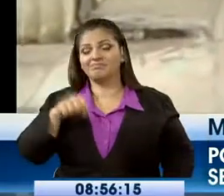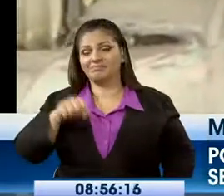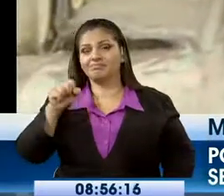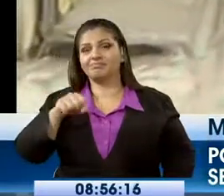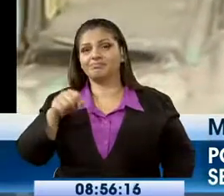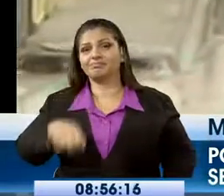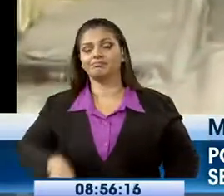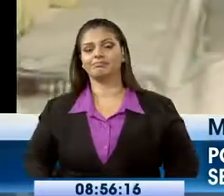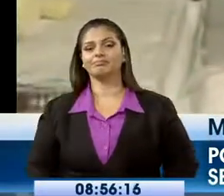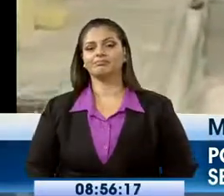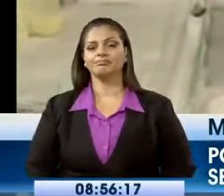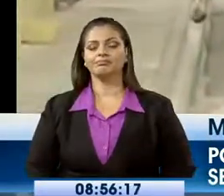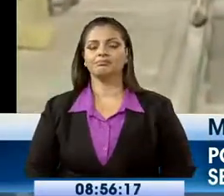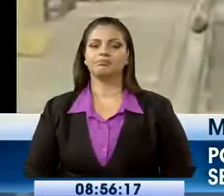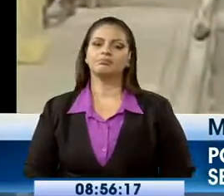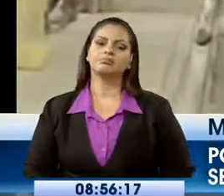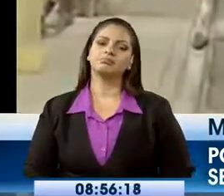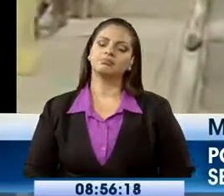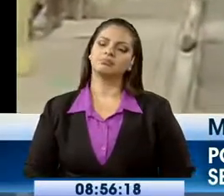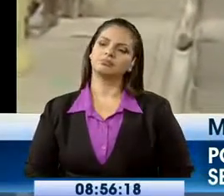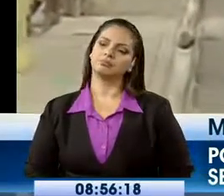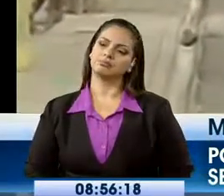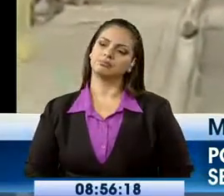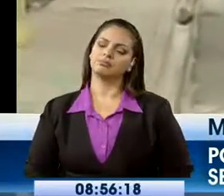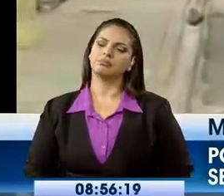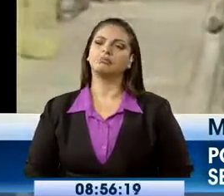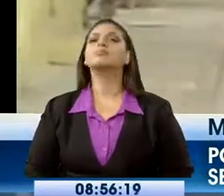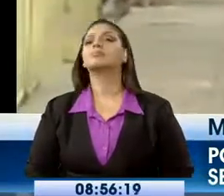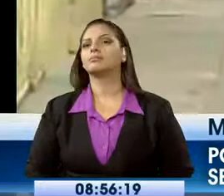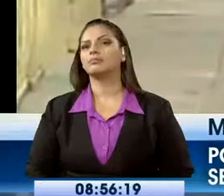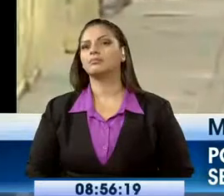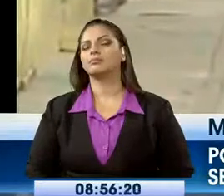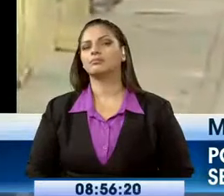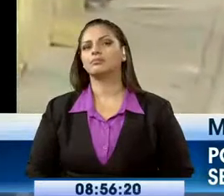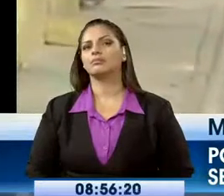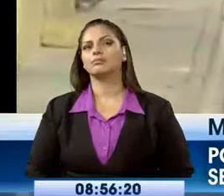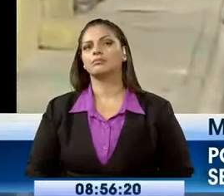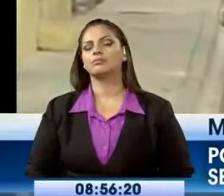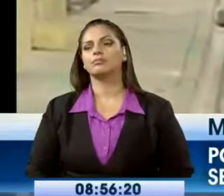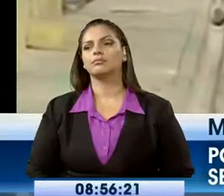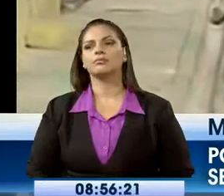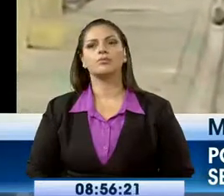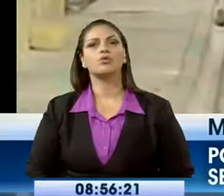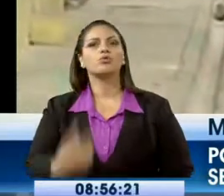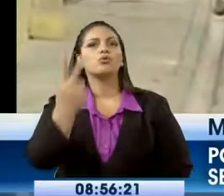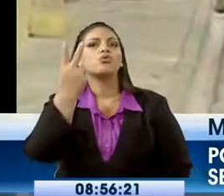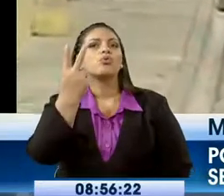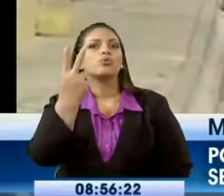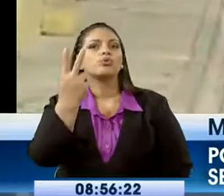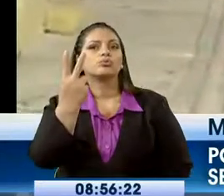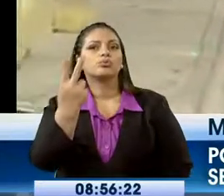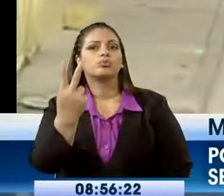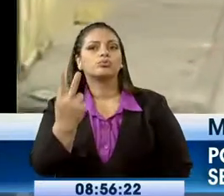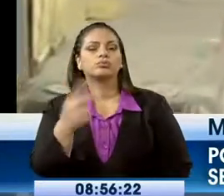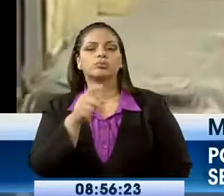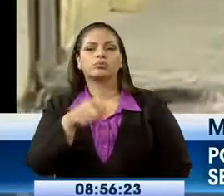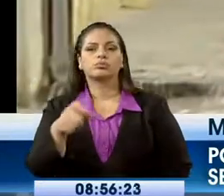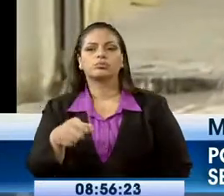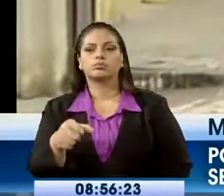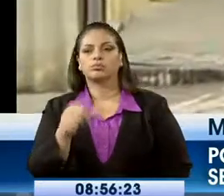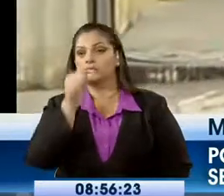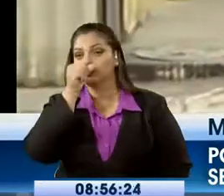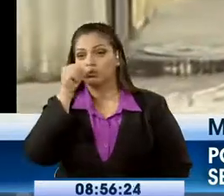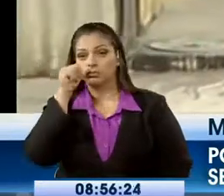Hemos tenido operativos, hemos tenido ya dos dos detenidos por expender